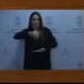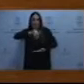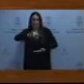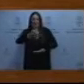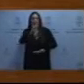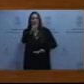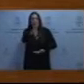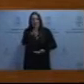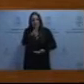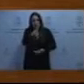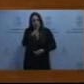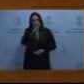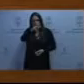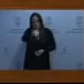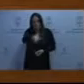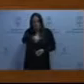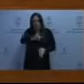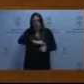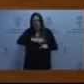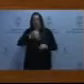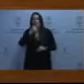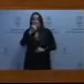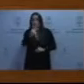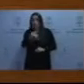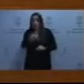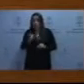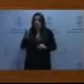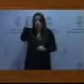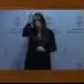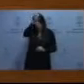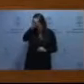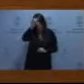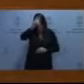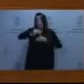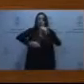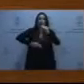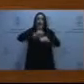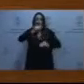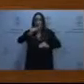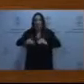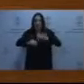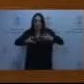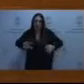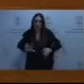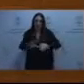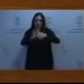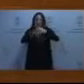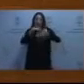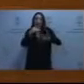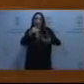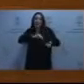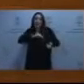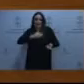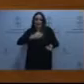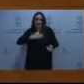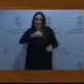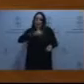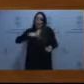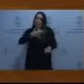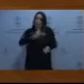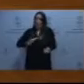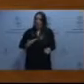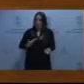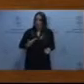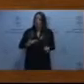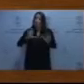con legitimidad de decir, de opinar y de hacer sobre eso que él siente que es suyo. Entonces